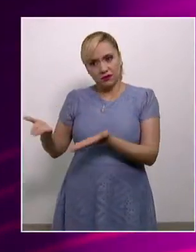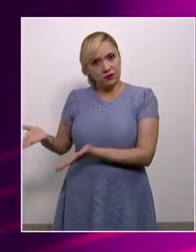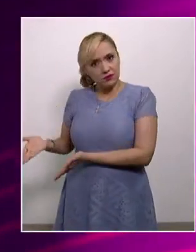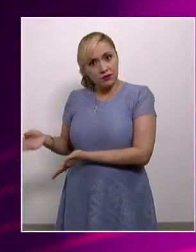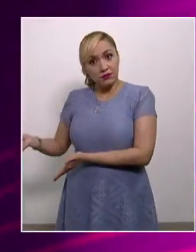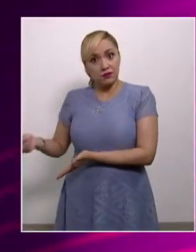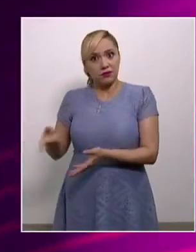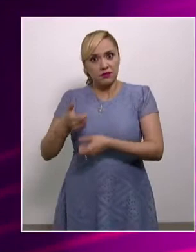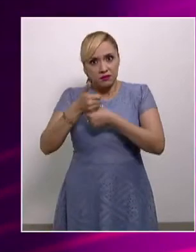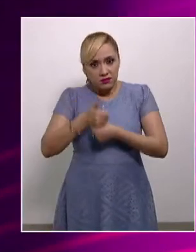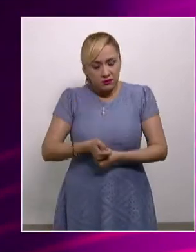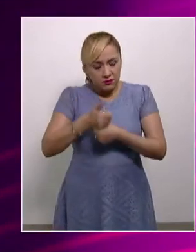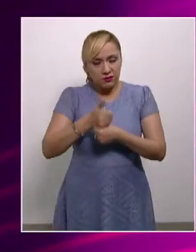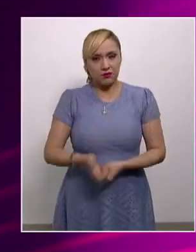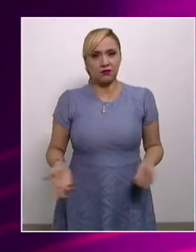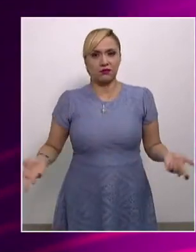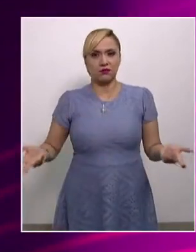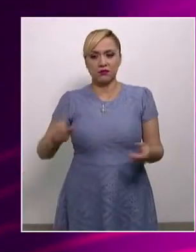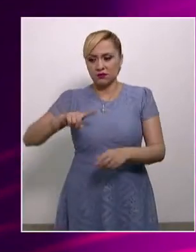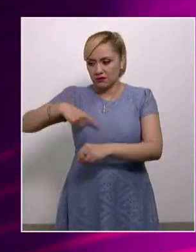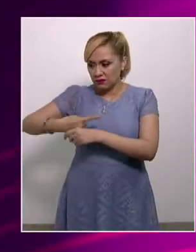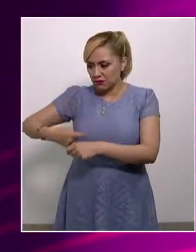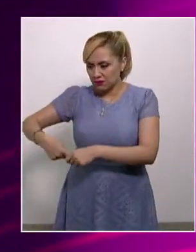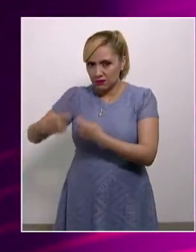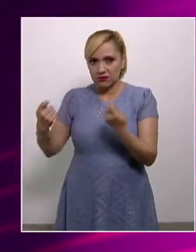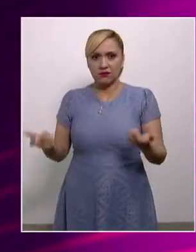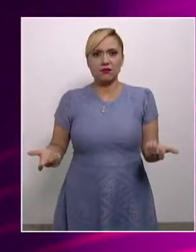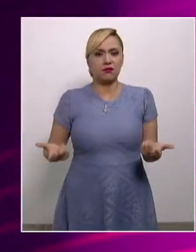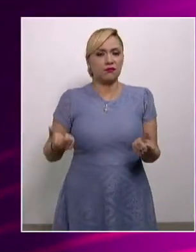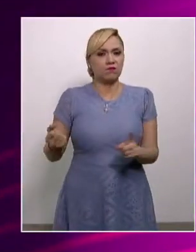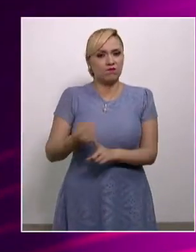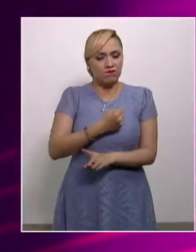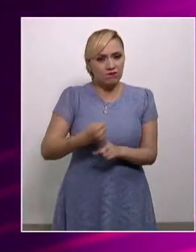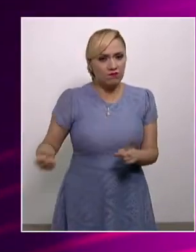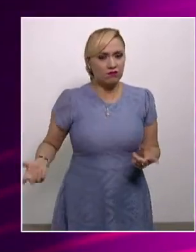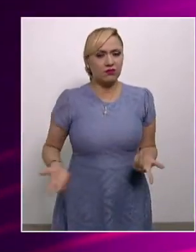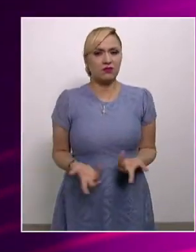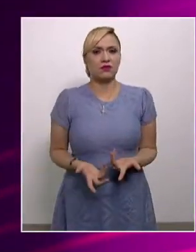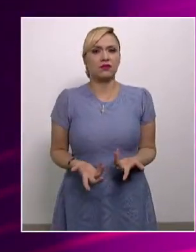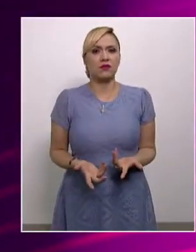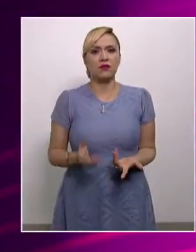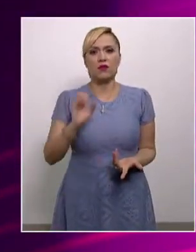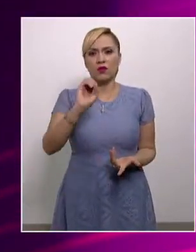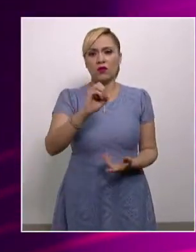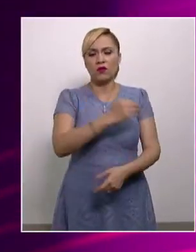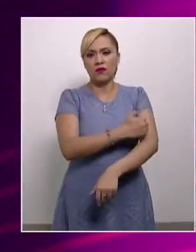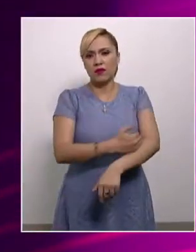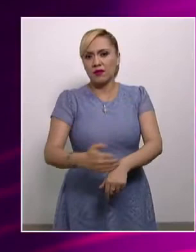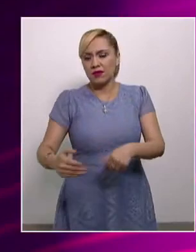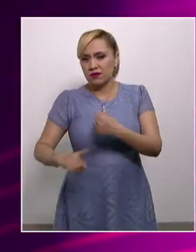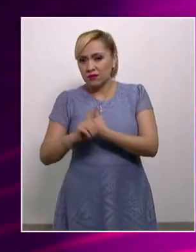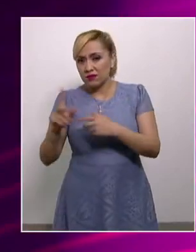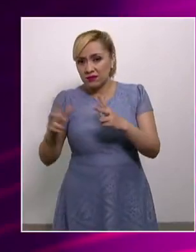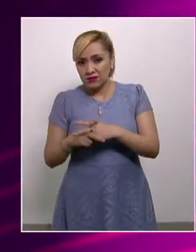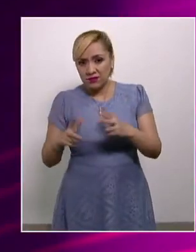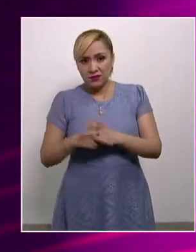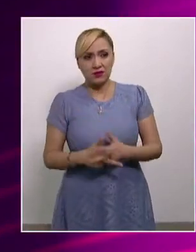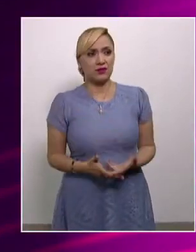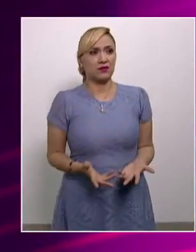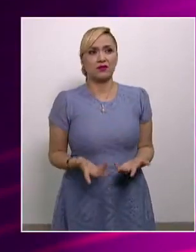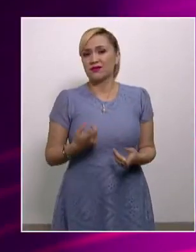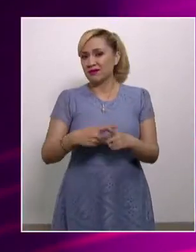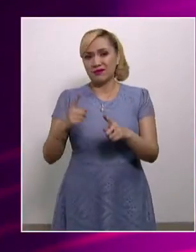esta persona sufrió algún abuso, tanto de género como familiar, como de algún